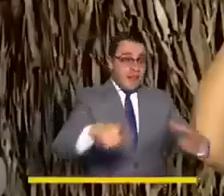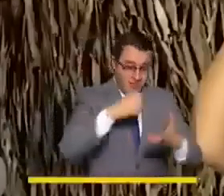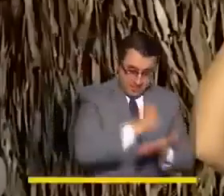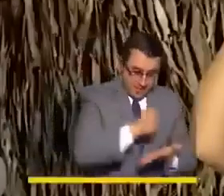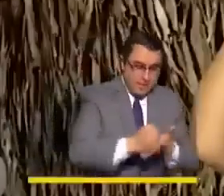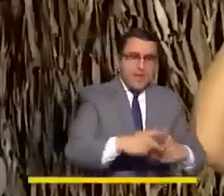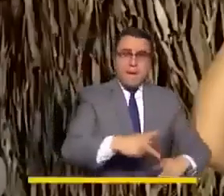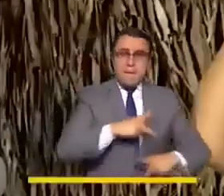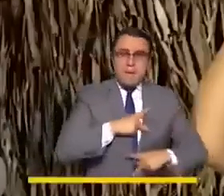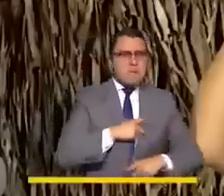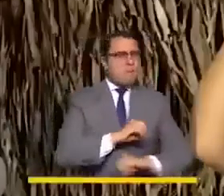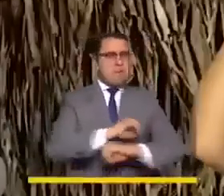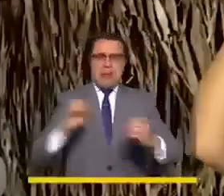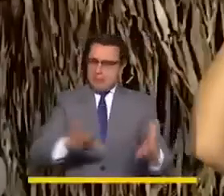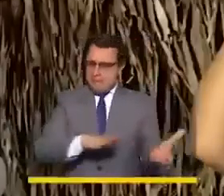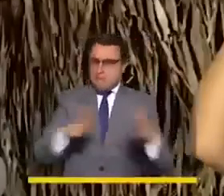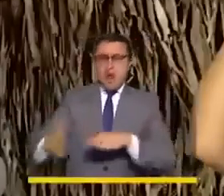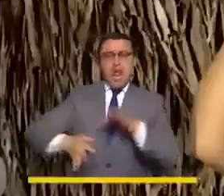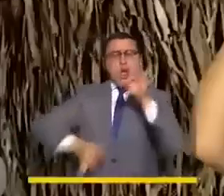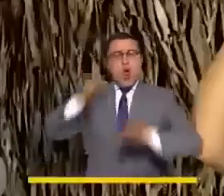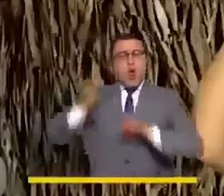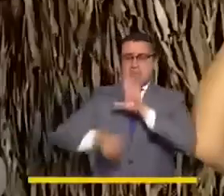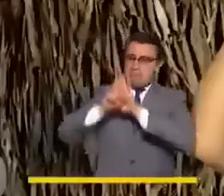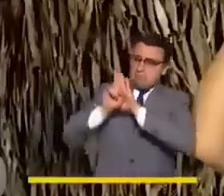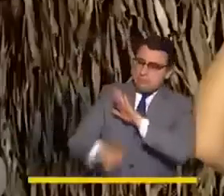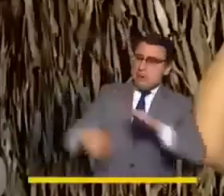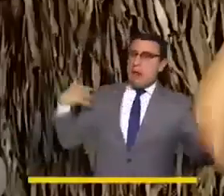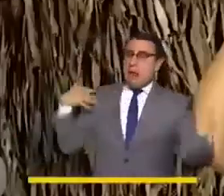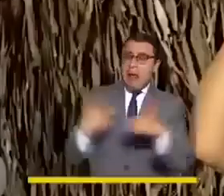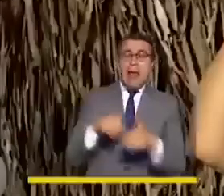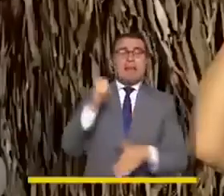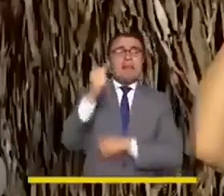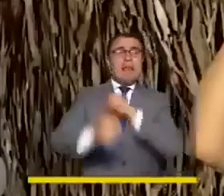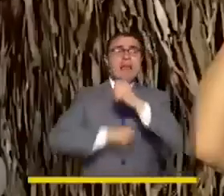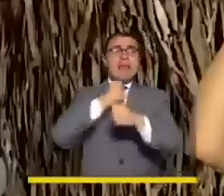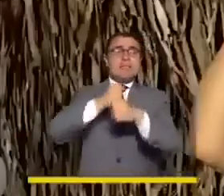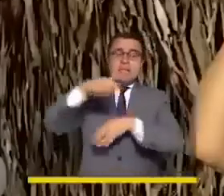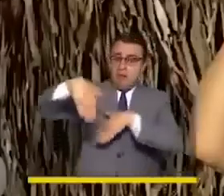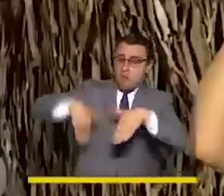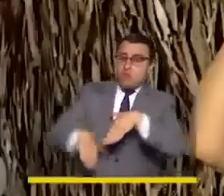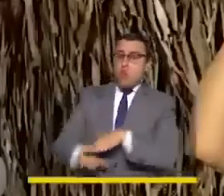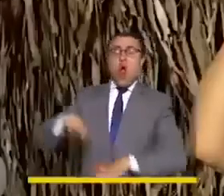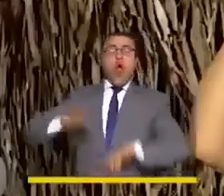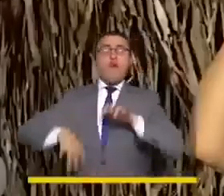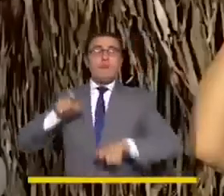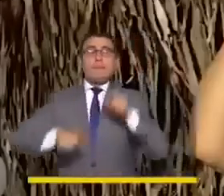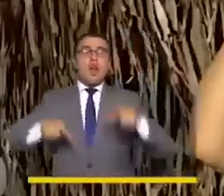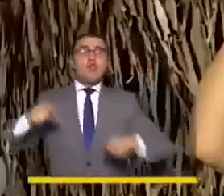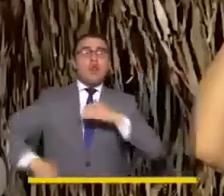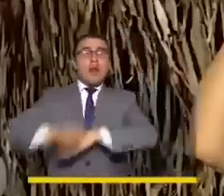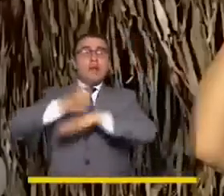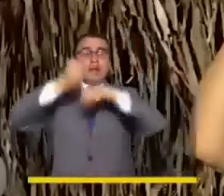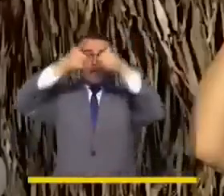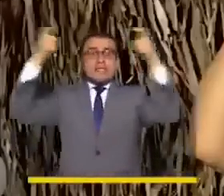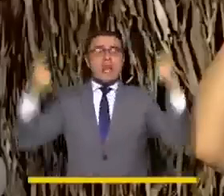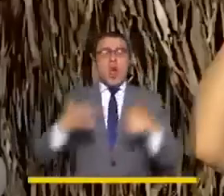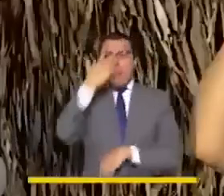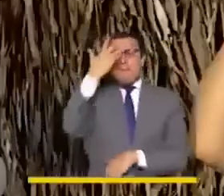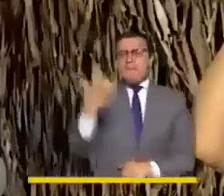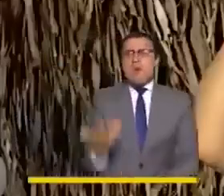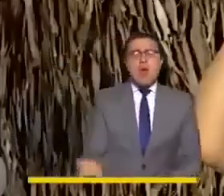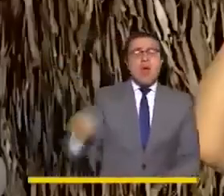las sentencias judiciales duraran 10 años en las gavetas de los funcionarios públicos porque